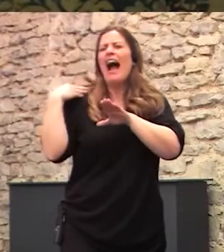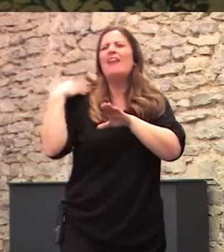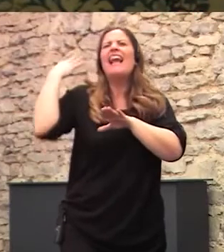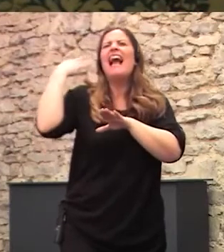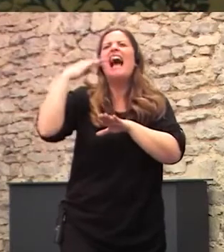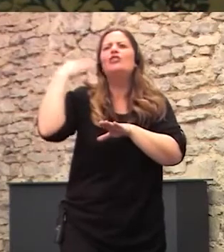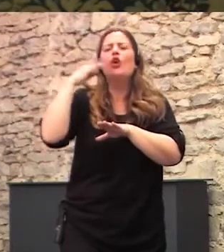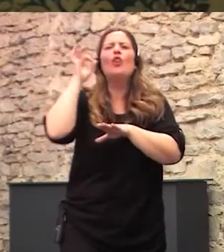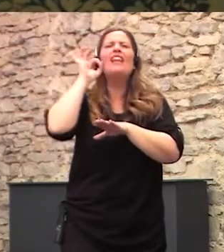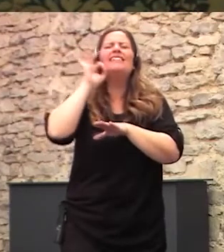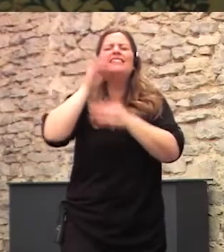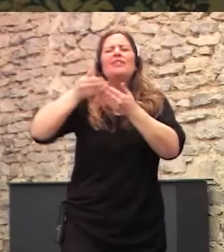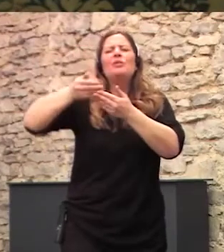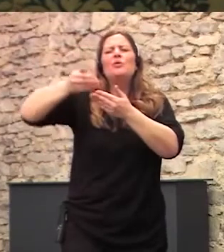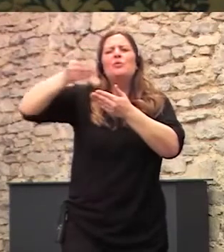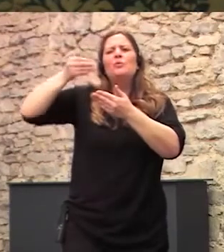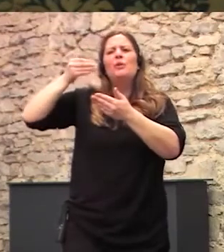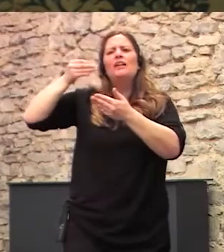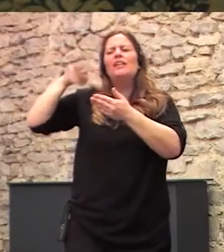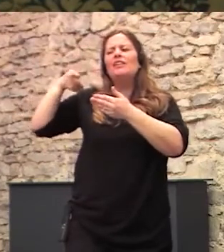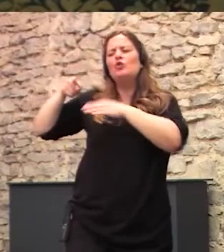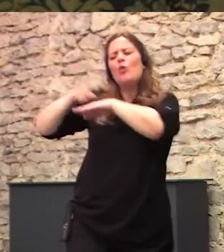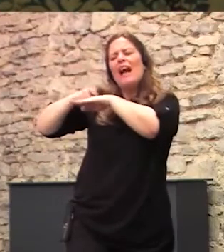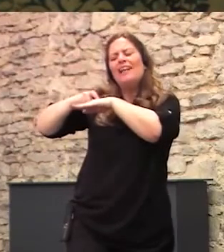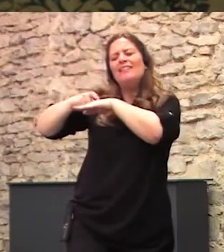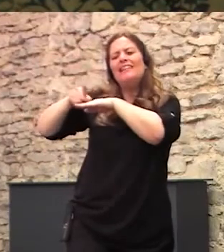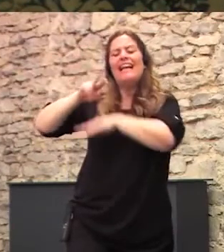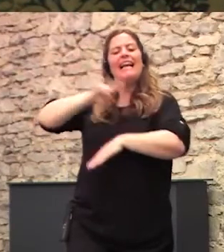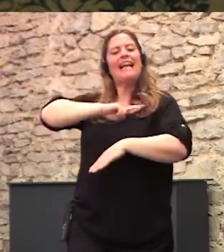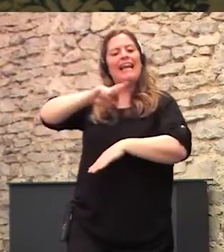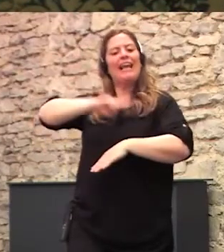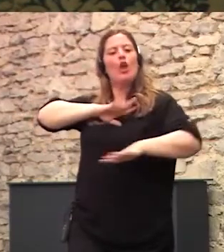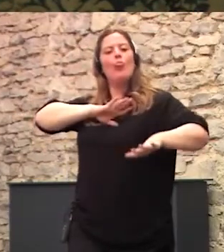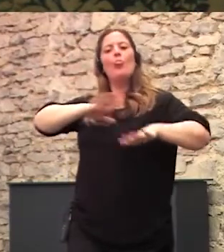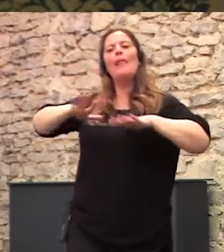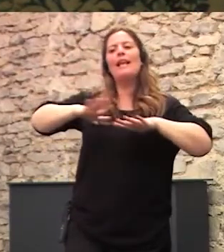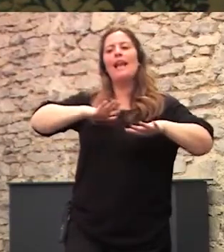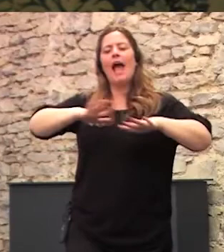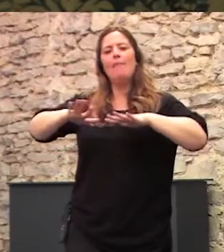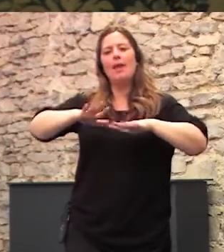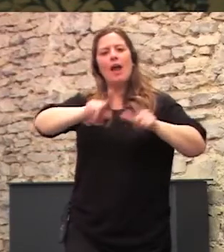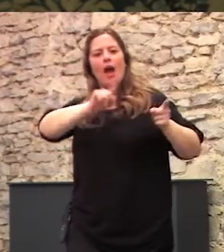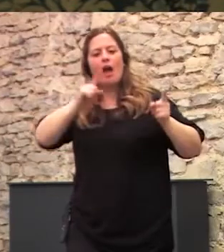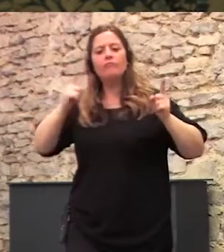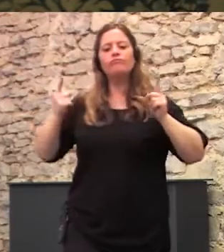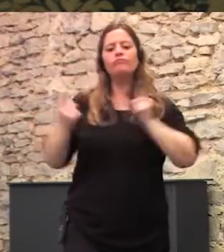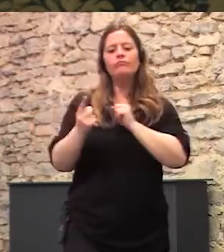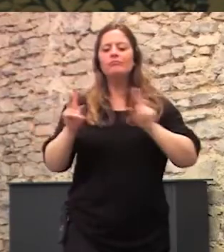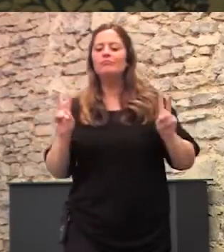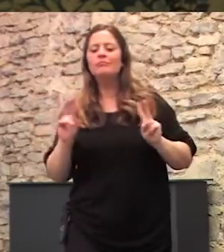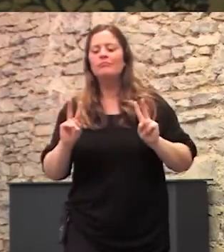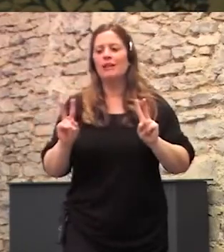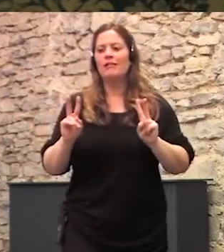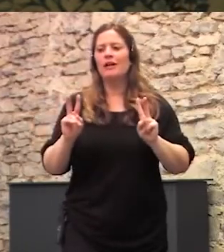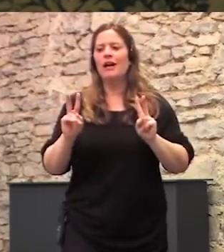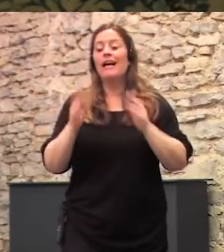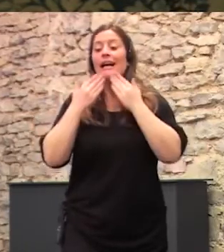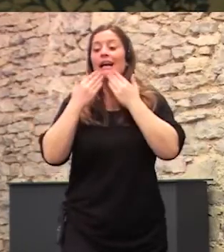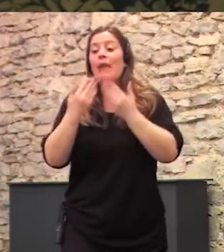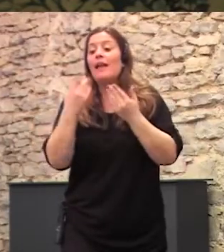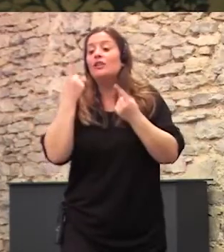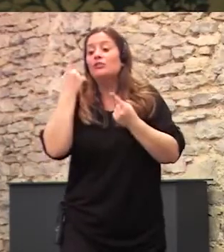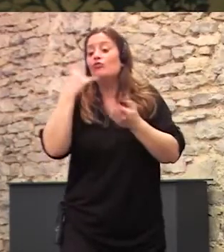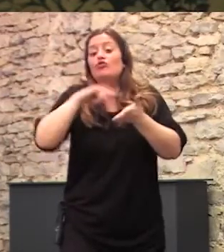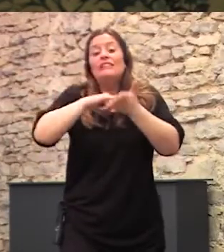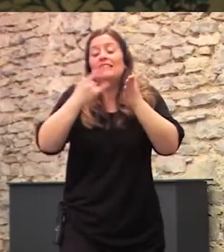carácter de religión dinámica. De religión dinámica, a través de un mecanismo que ha